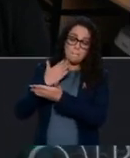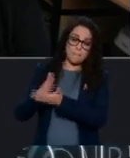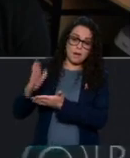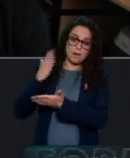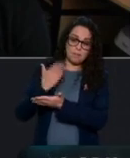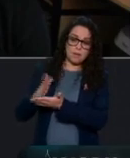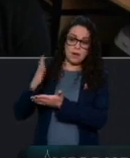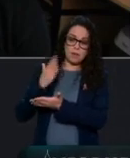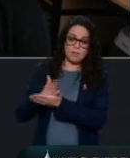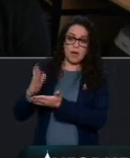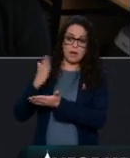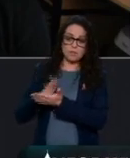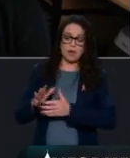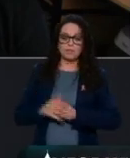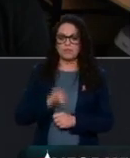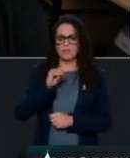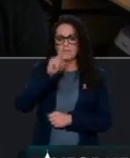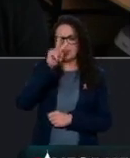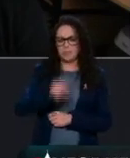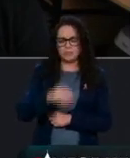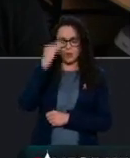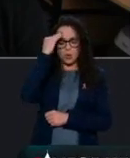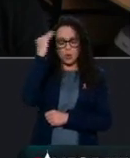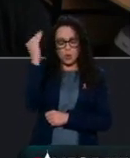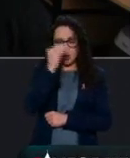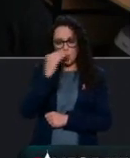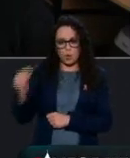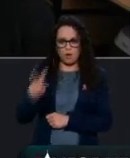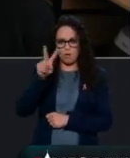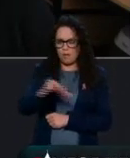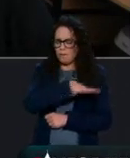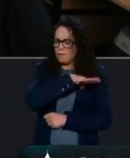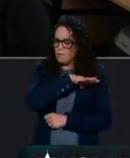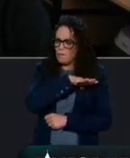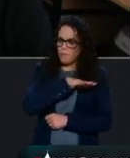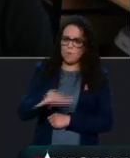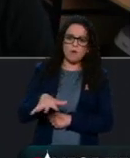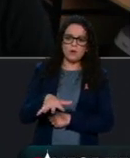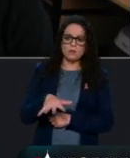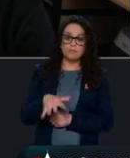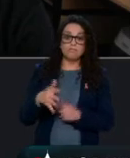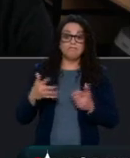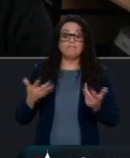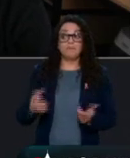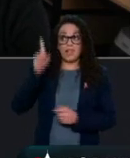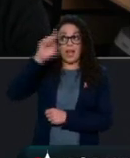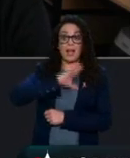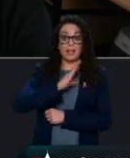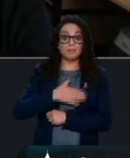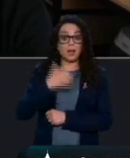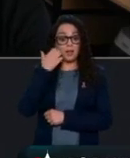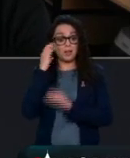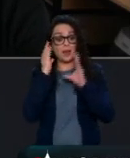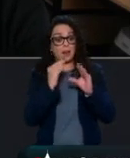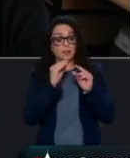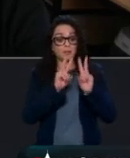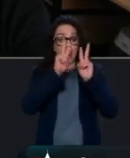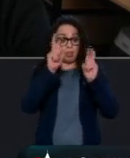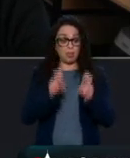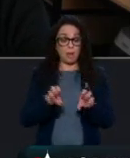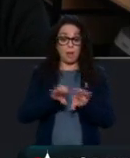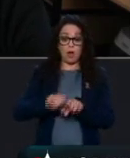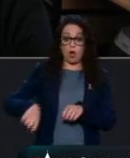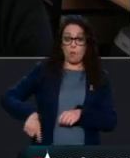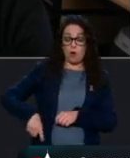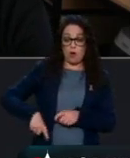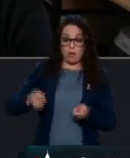una atrocidad este asunto del FOBAPROA y IPAB, que además ahora pues pretenden dar clases de gobernanza desde España, cuando realmente pues la historia empieza